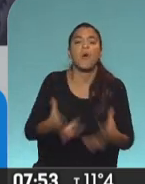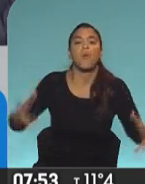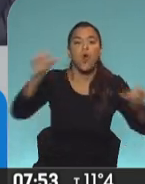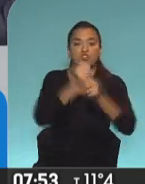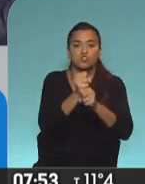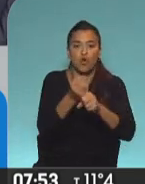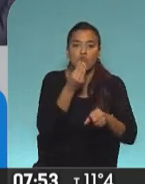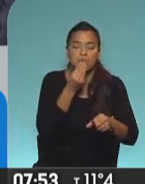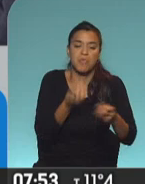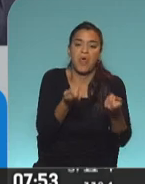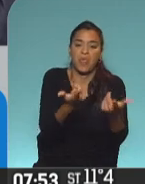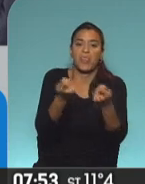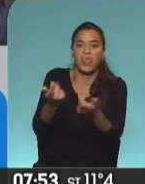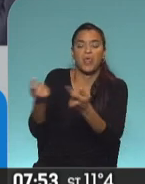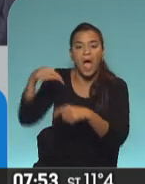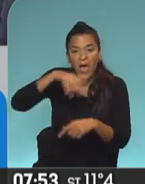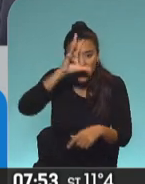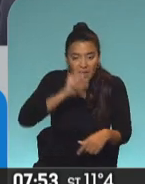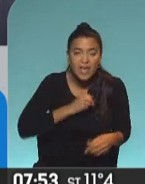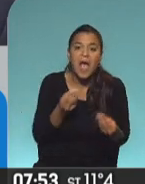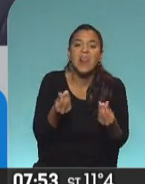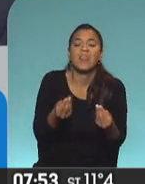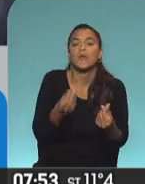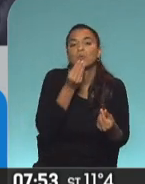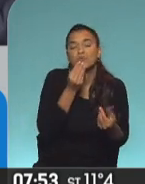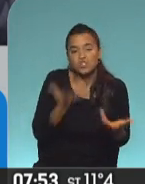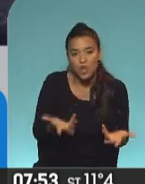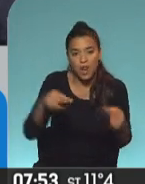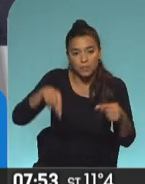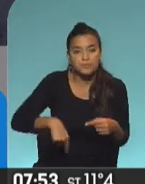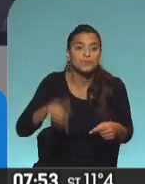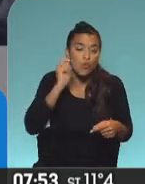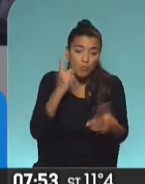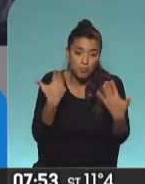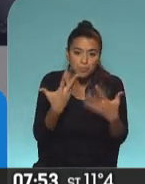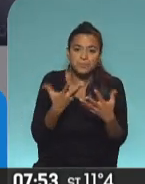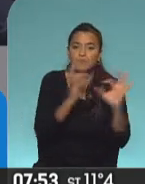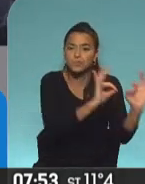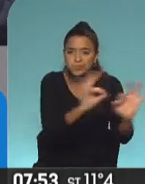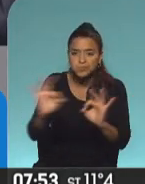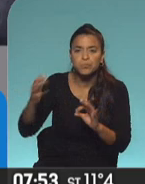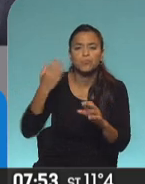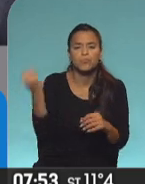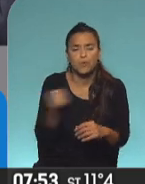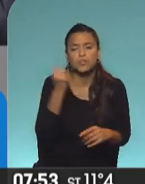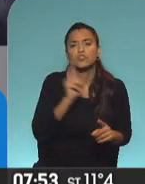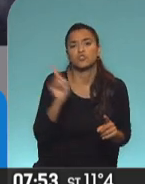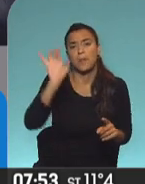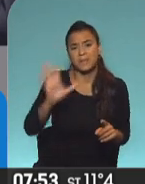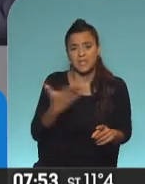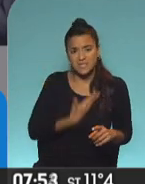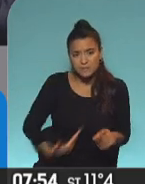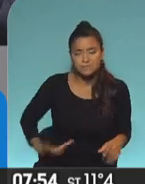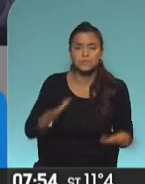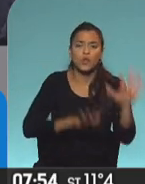módulos alimentarios. El gran desafío acá es la calidad nutricional. Nosotros estamos logrando cubrir, y eso es muy importante, no solo el Estado, sino